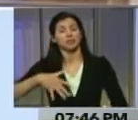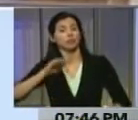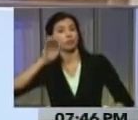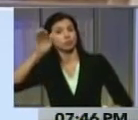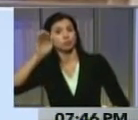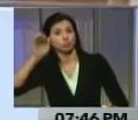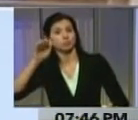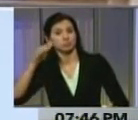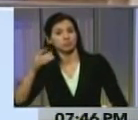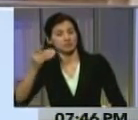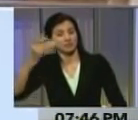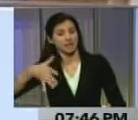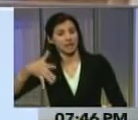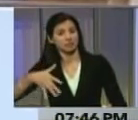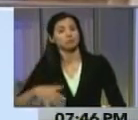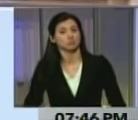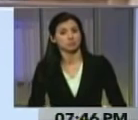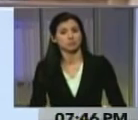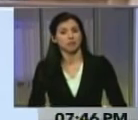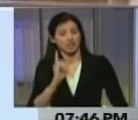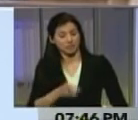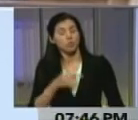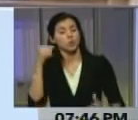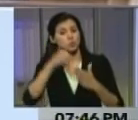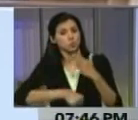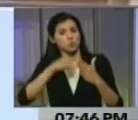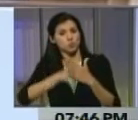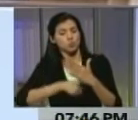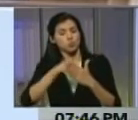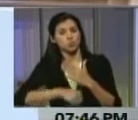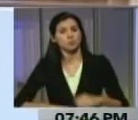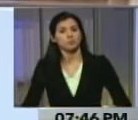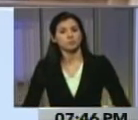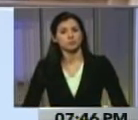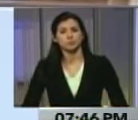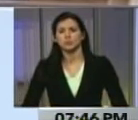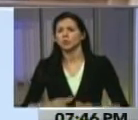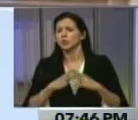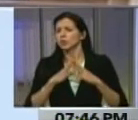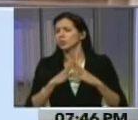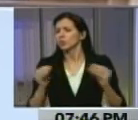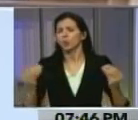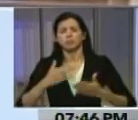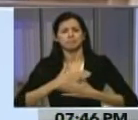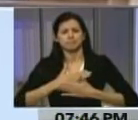futuro. Son los derechos por los cuales nosotros dedicamos toda